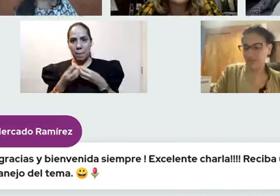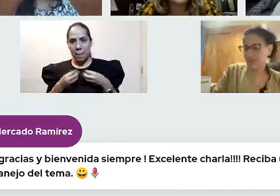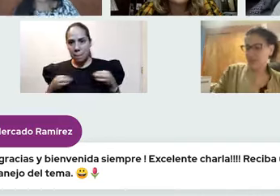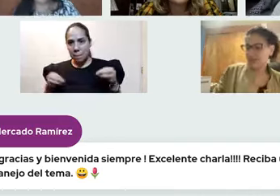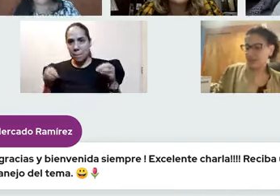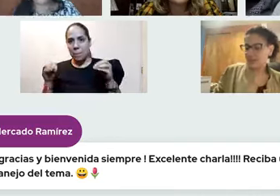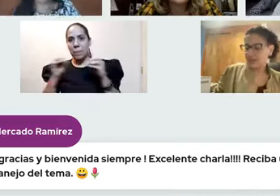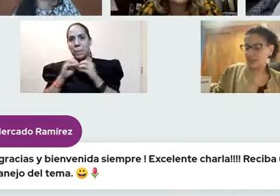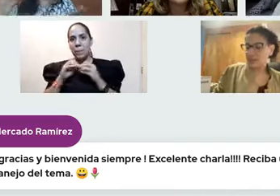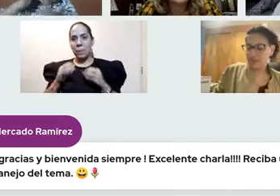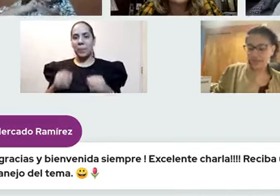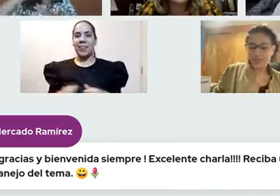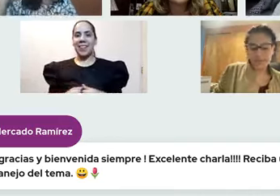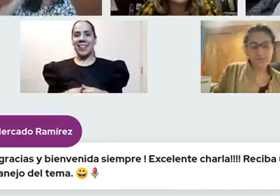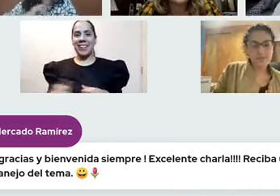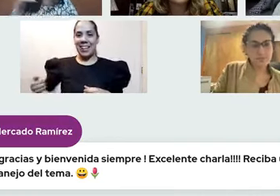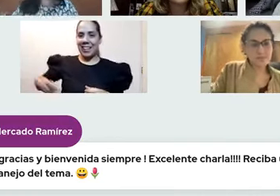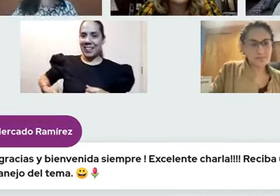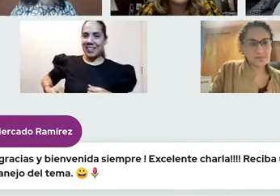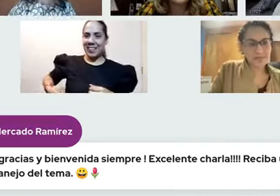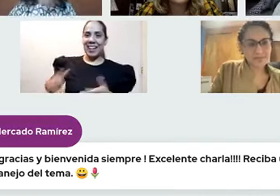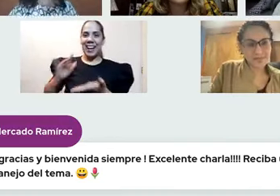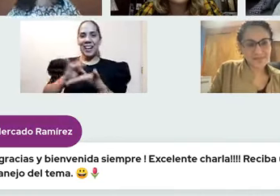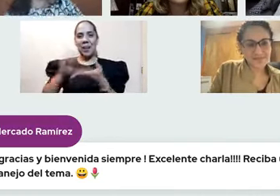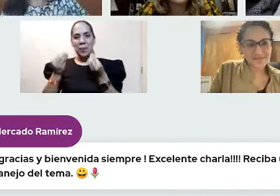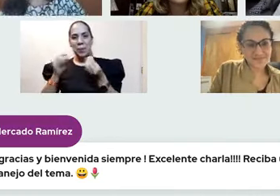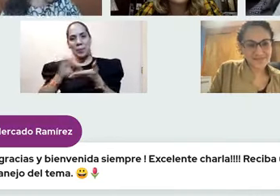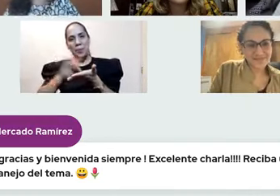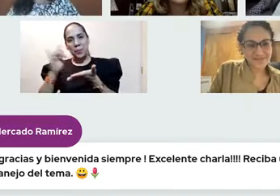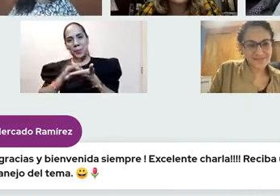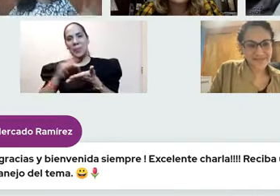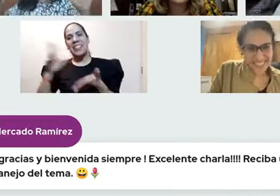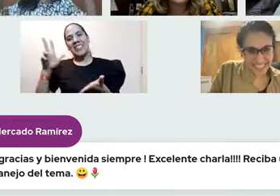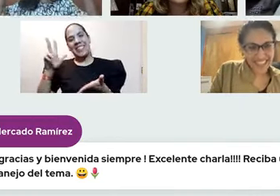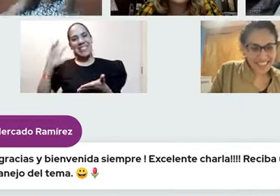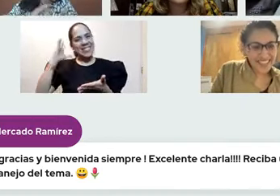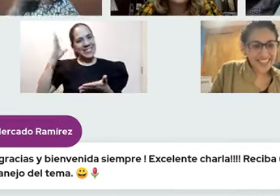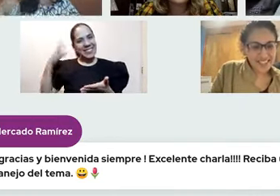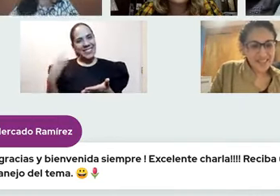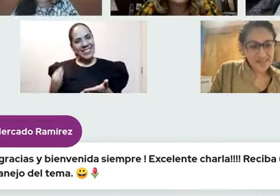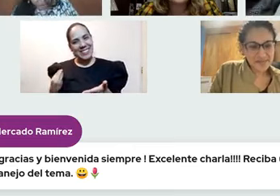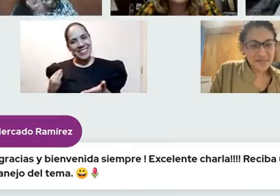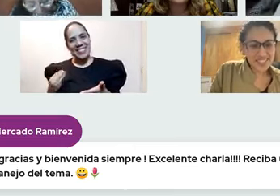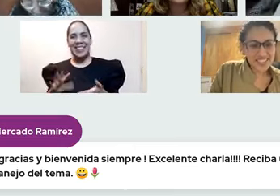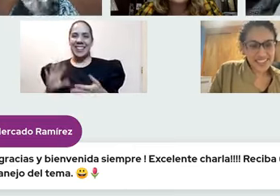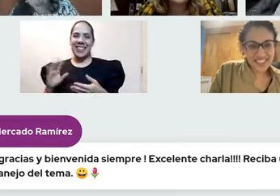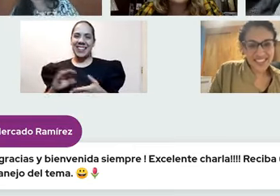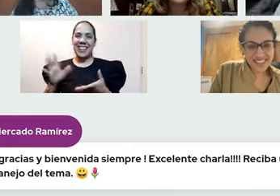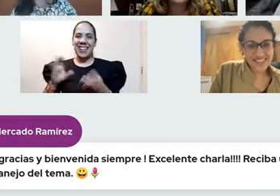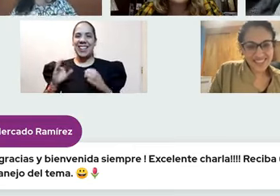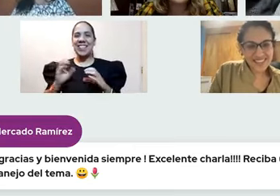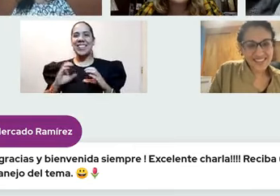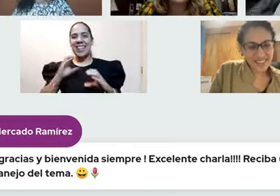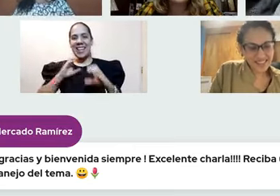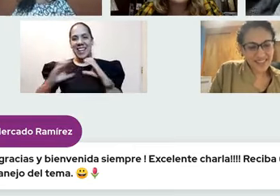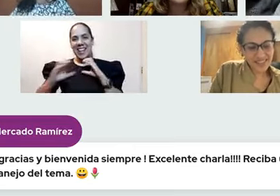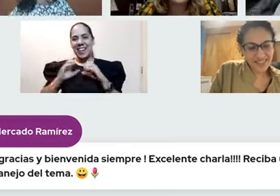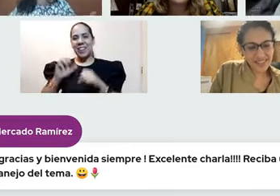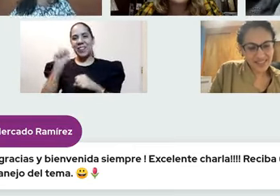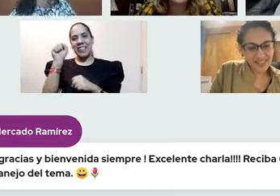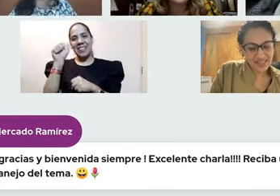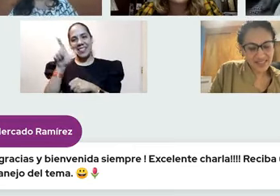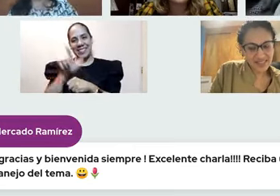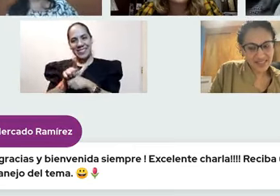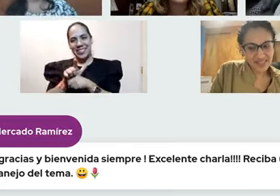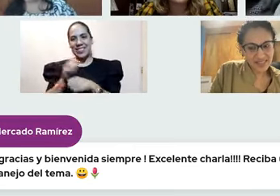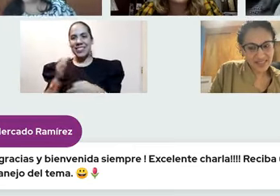café. Muchísimas gracias. Muchas gracias a Luz. Muchas gracias, Comunicación Social. Muchísimas gracias a todas